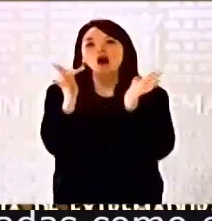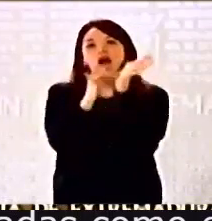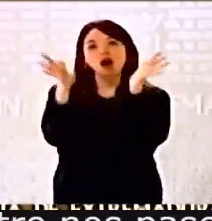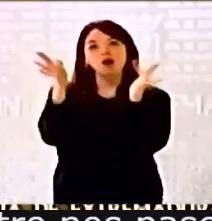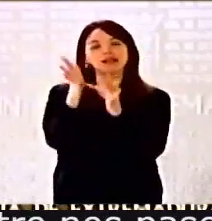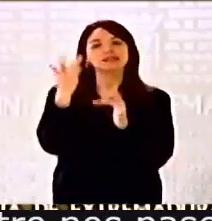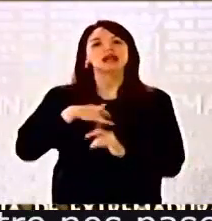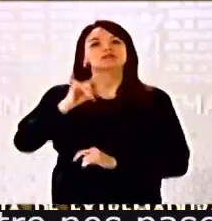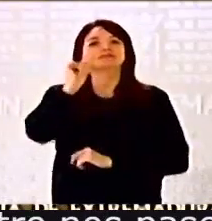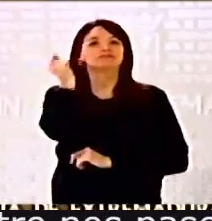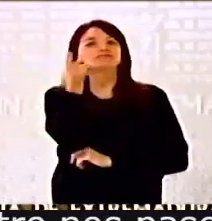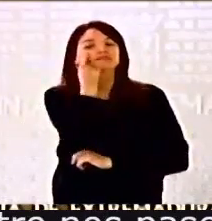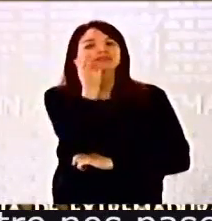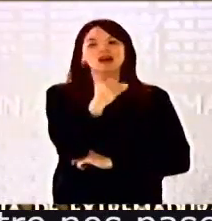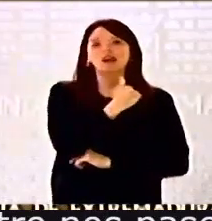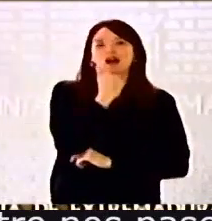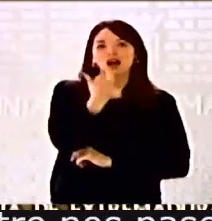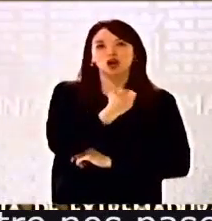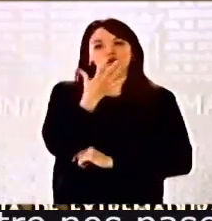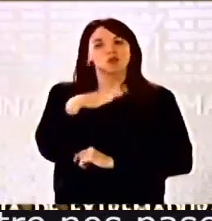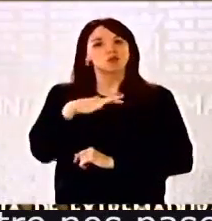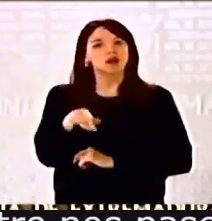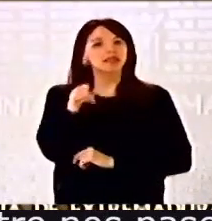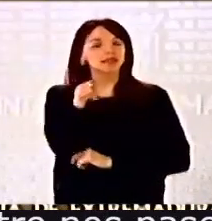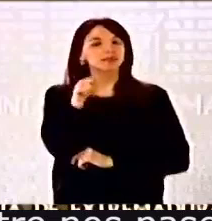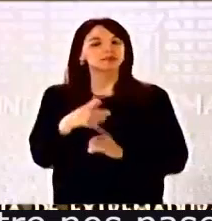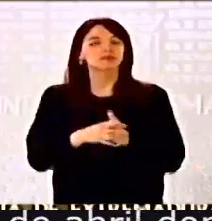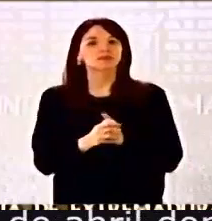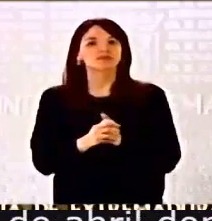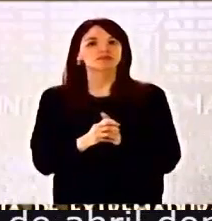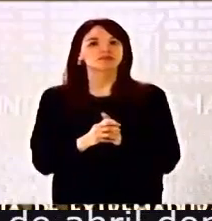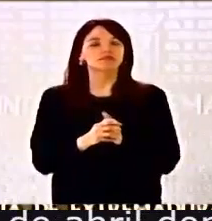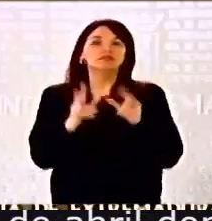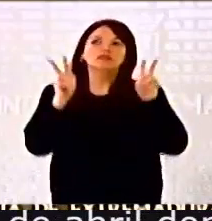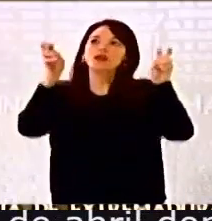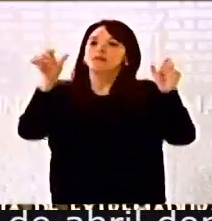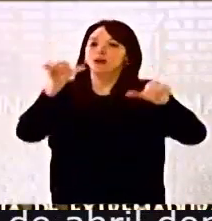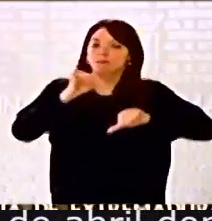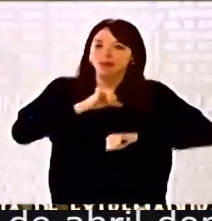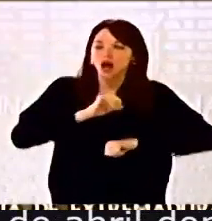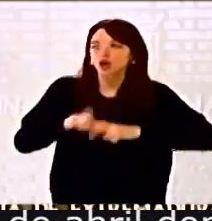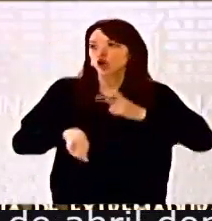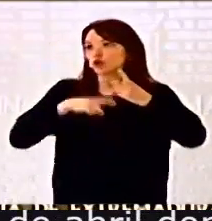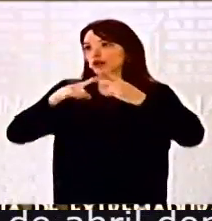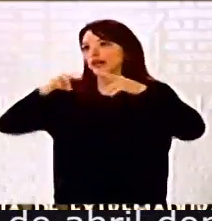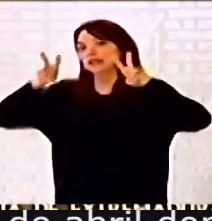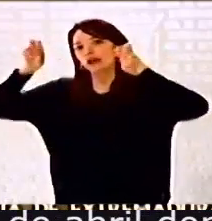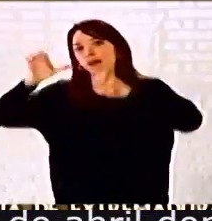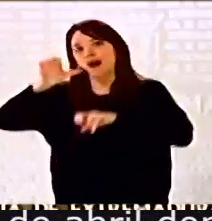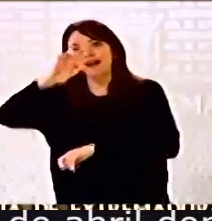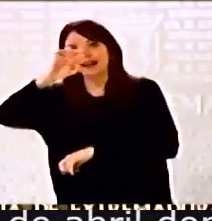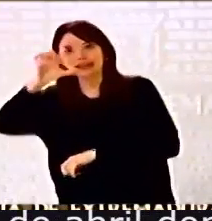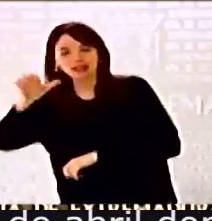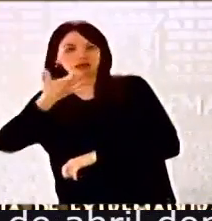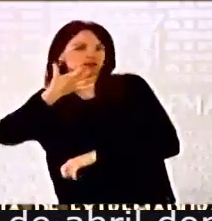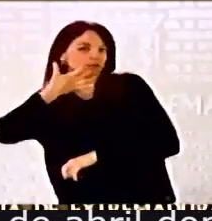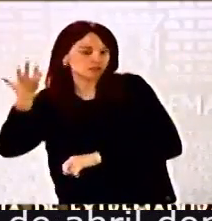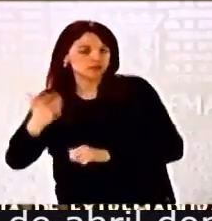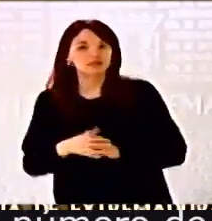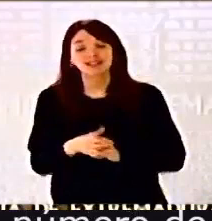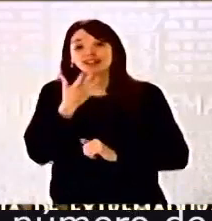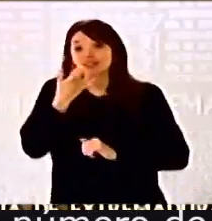produciendo pues, todo lo que tiene que ver con el número de parados, todo lo que tiene que ver con los ERTE y demás, y que si